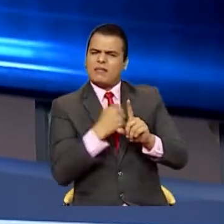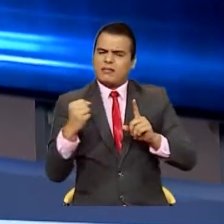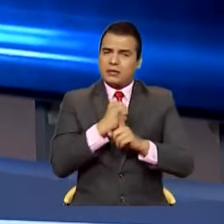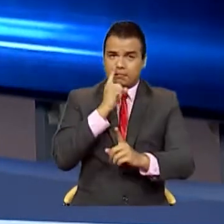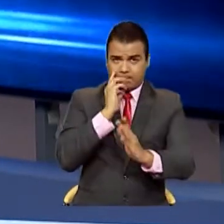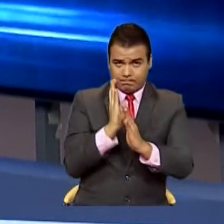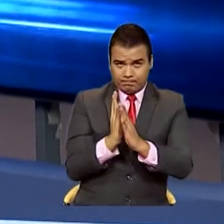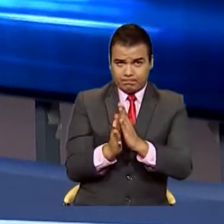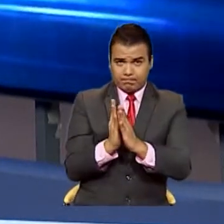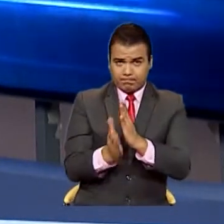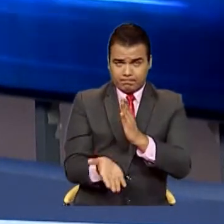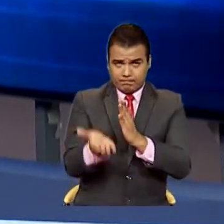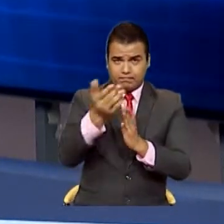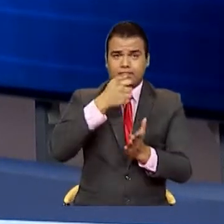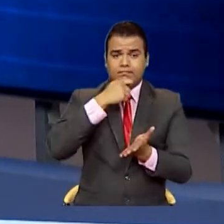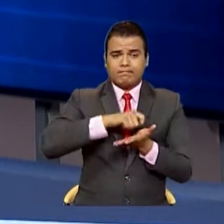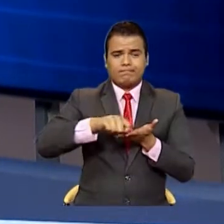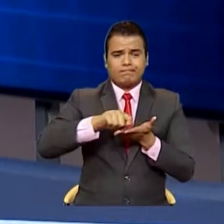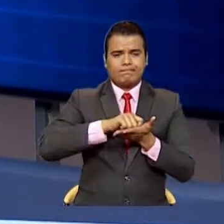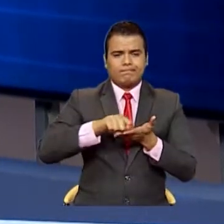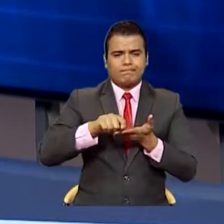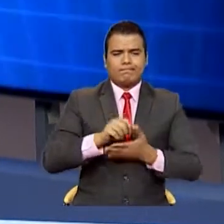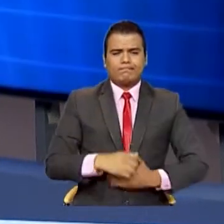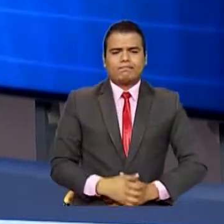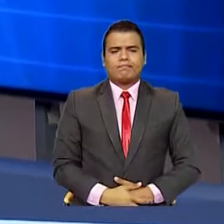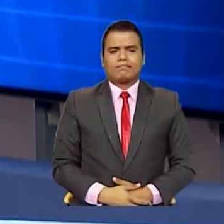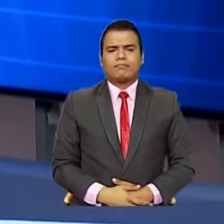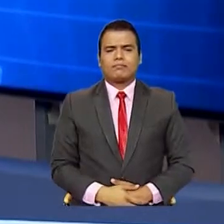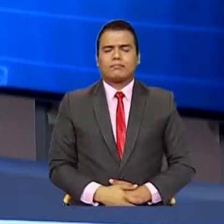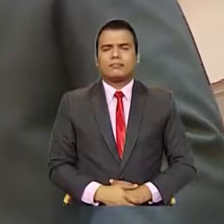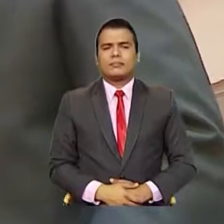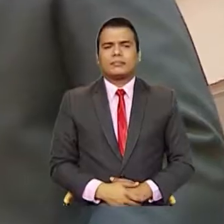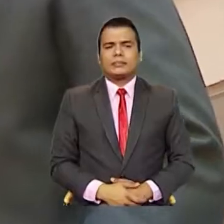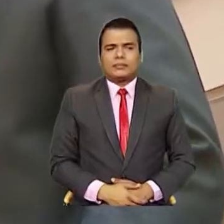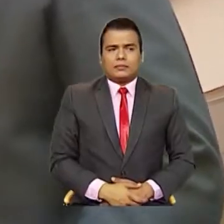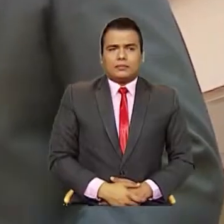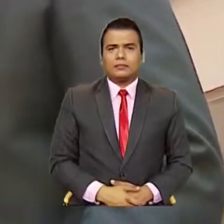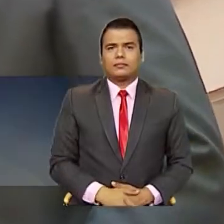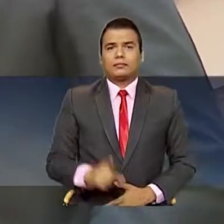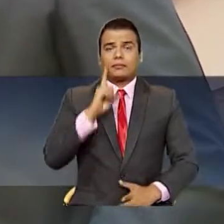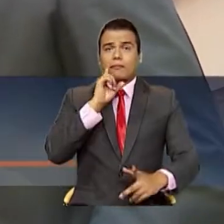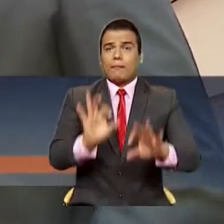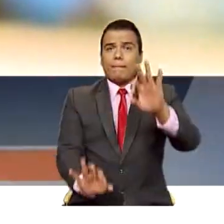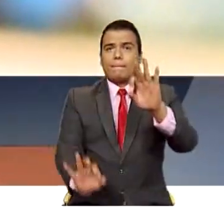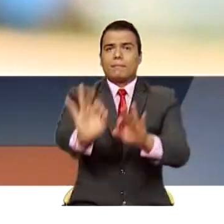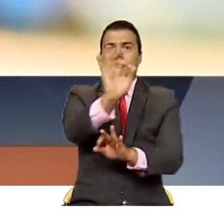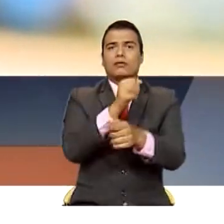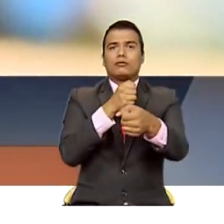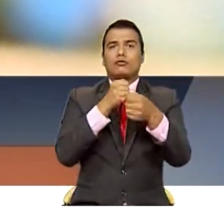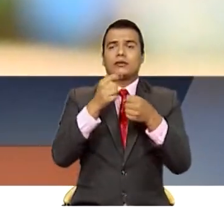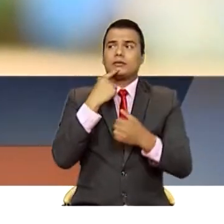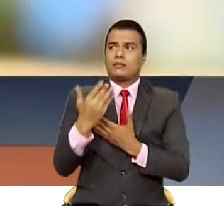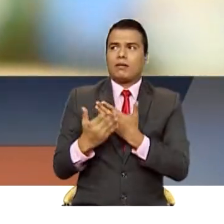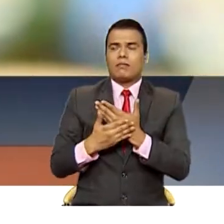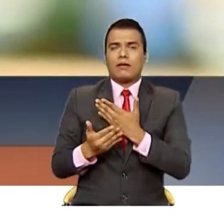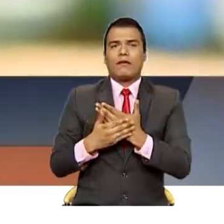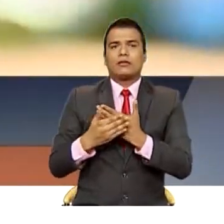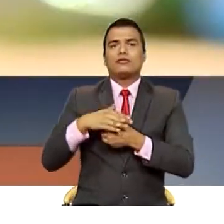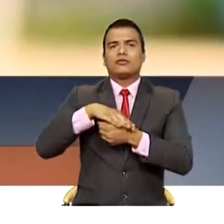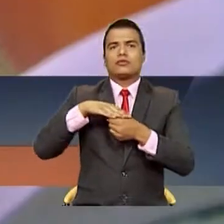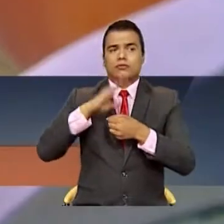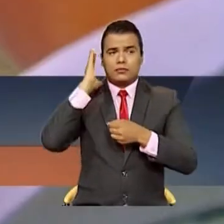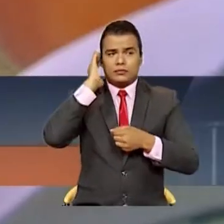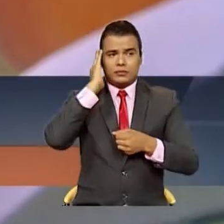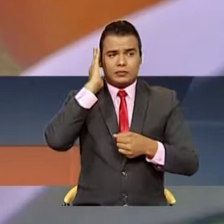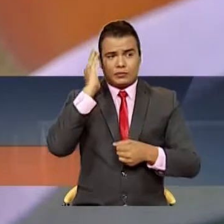toda la información con Wilson Morales, de Telepacífico Noticias. Telepacífico Noticias conoció un nuevo caso en donde la policía